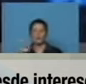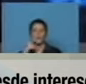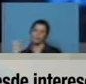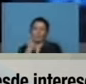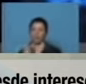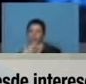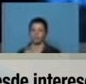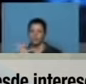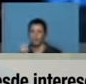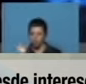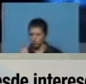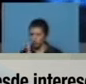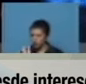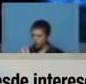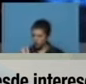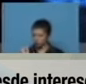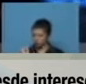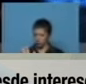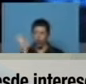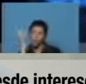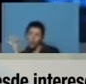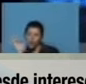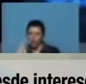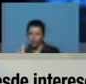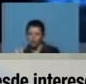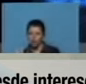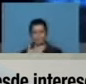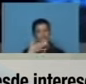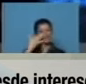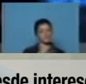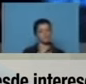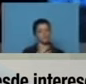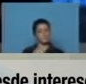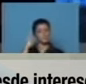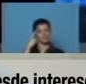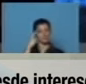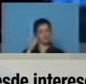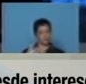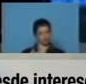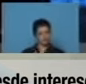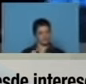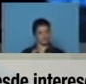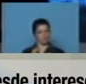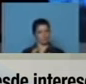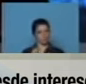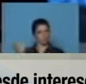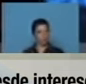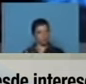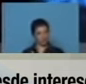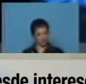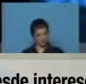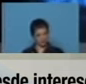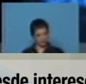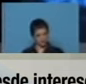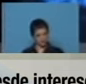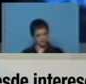de carácter dogmático o ideológico? Fue una decisión basada en la necesidad. Una decisión